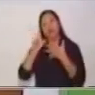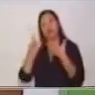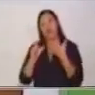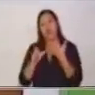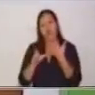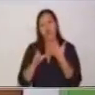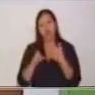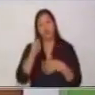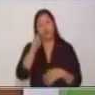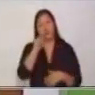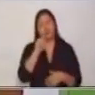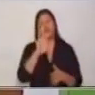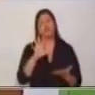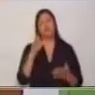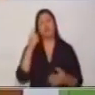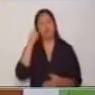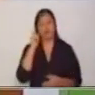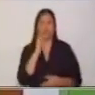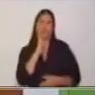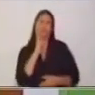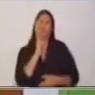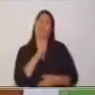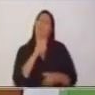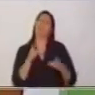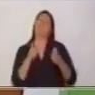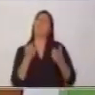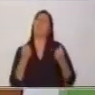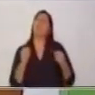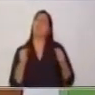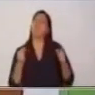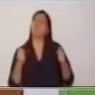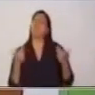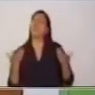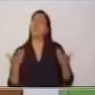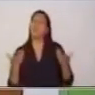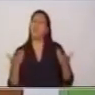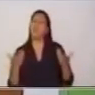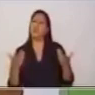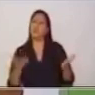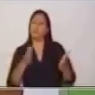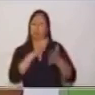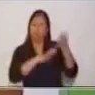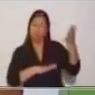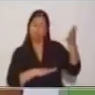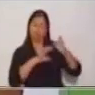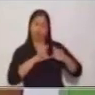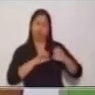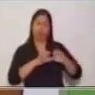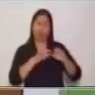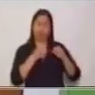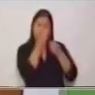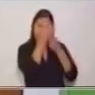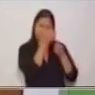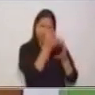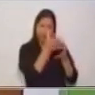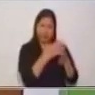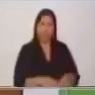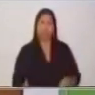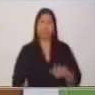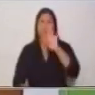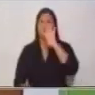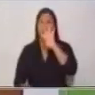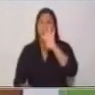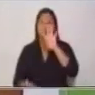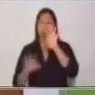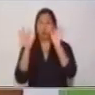te preguntarás cómo redacto entonces yo un texto informativo. Te voy a explicar 4 pasos sencillos que